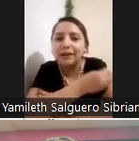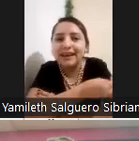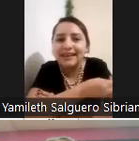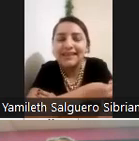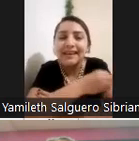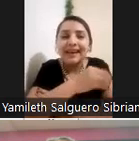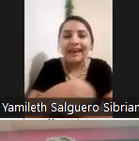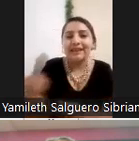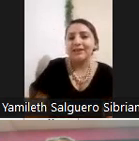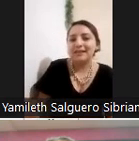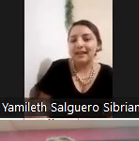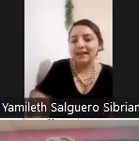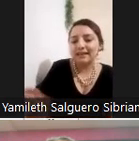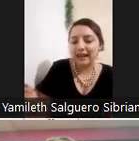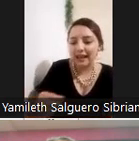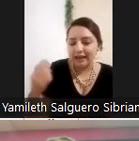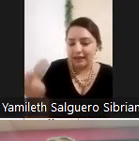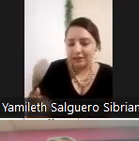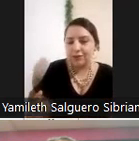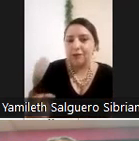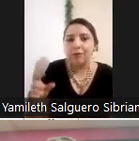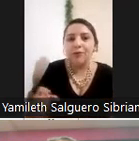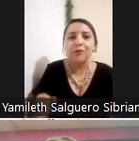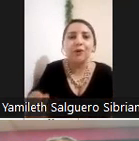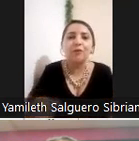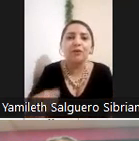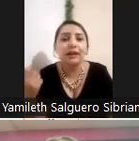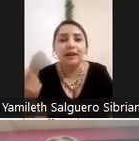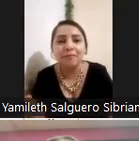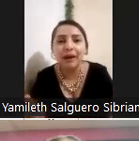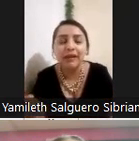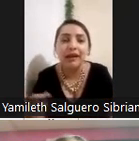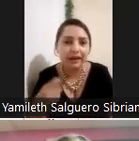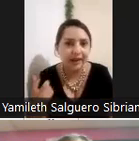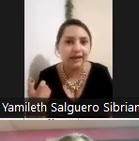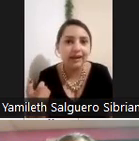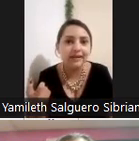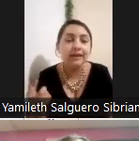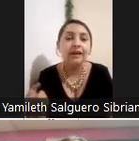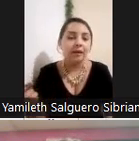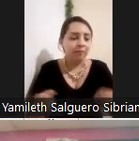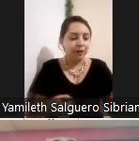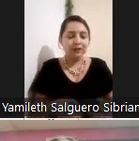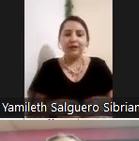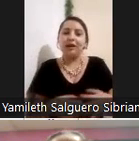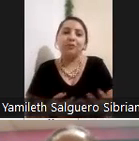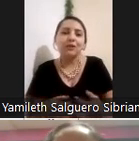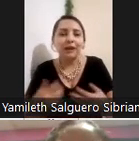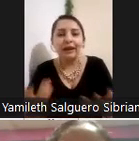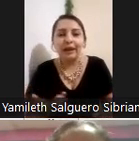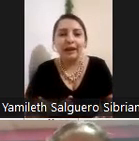nombres en inglés entonces la descripción del producto como tal en la página era en inglés pero si